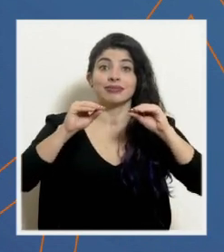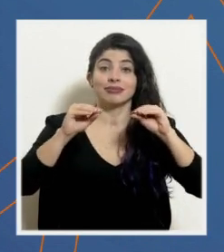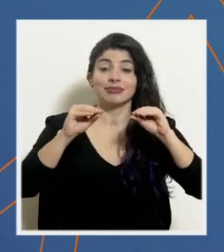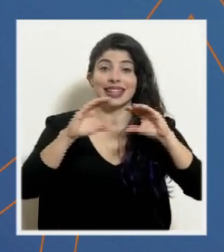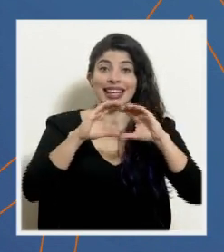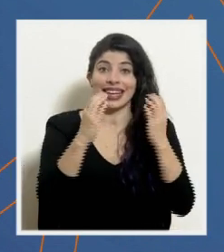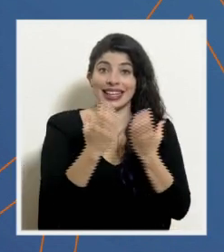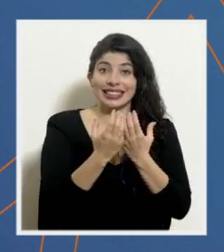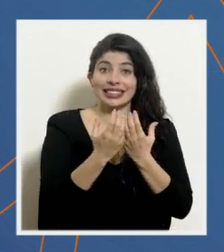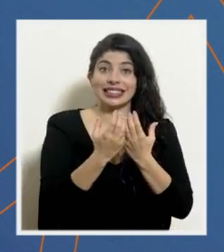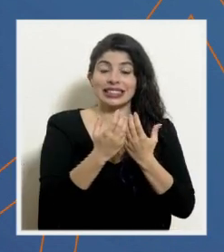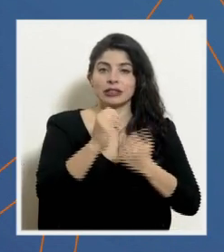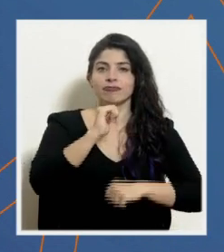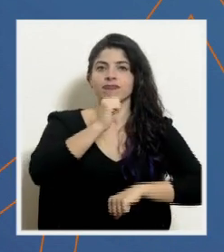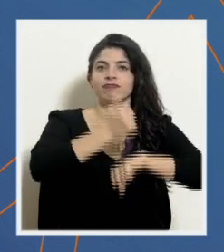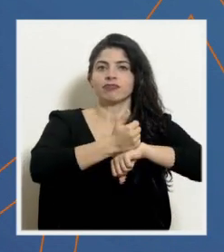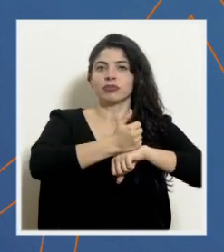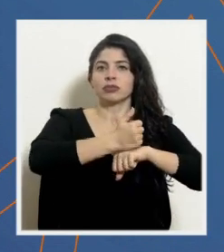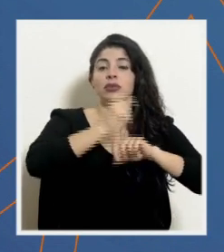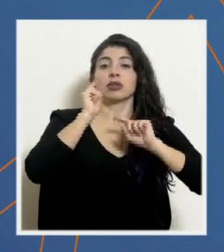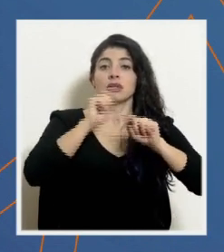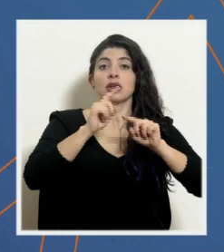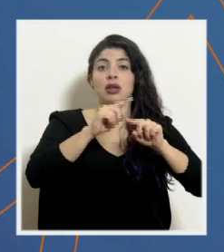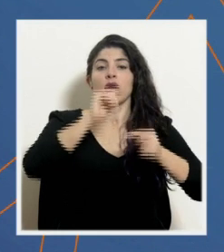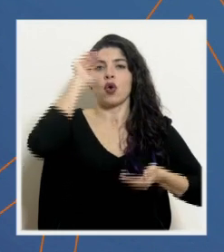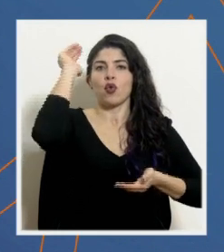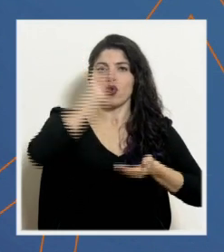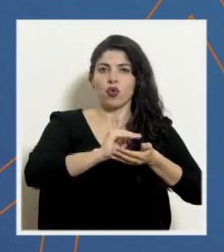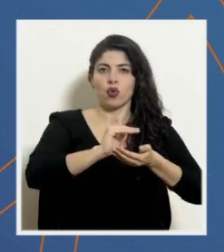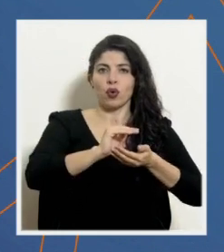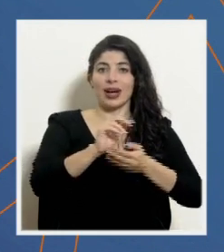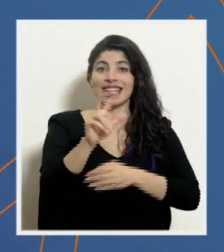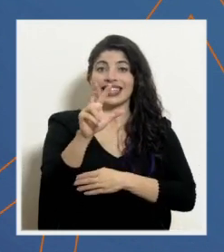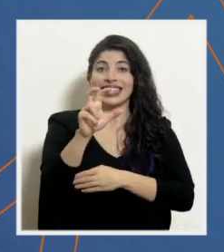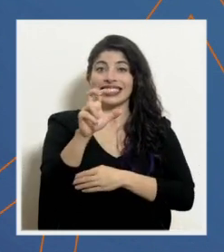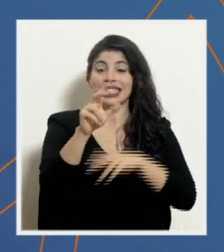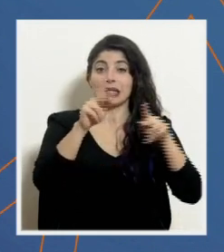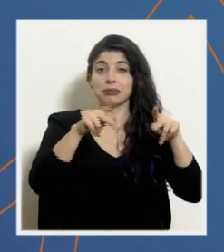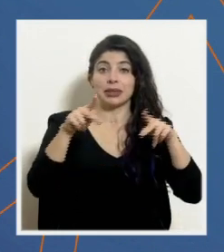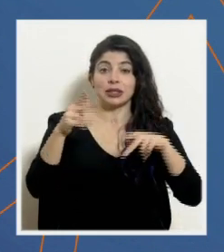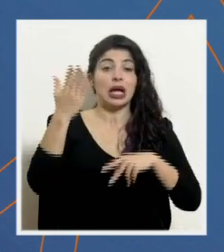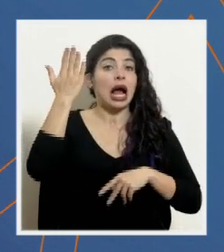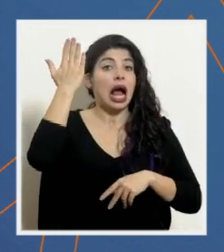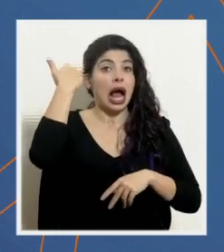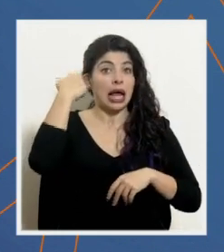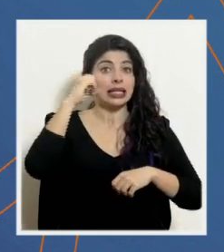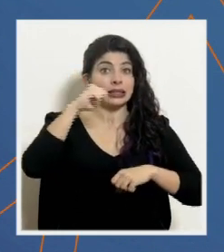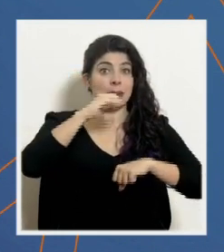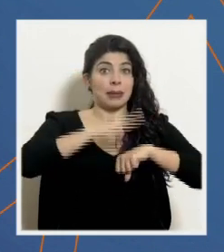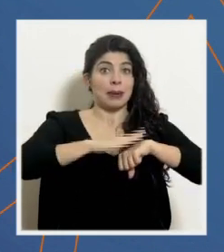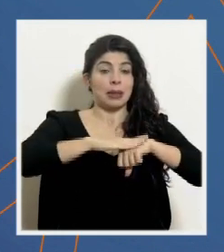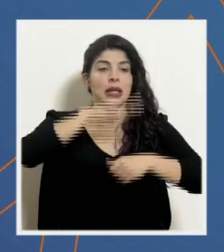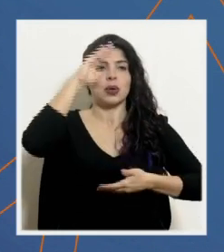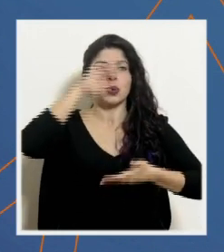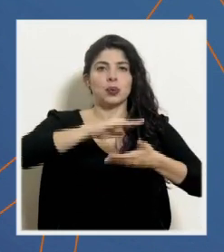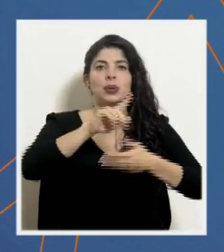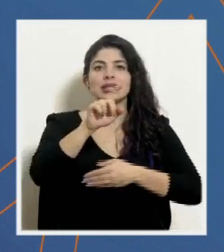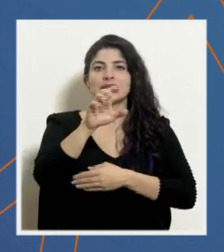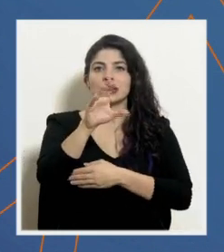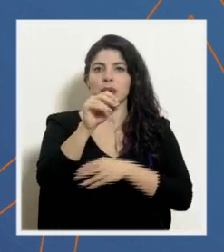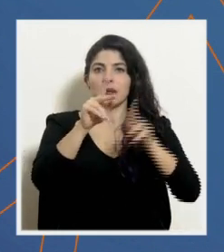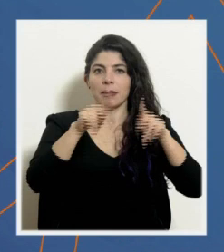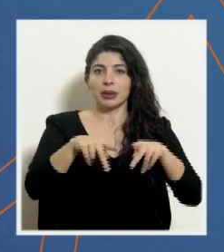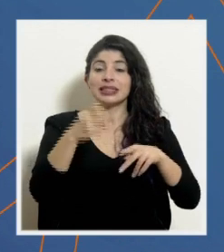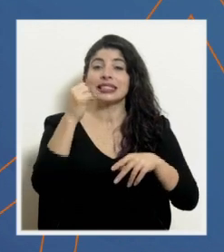ha establecido una reducción del aforo de 300 personas que estaban en este momento a 150 personas.